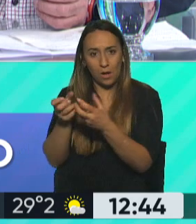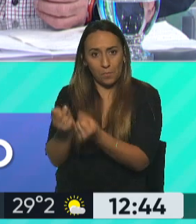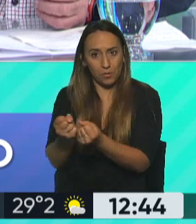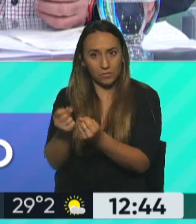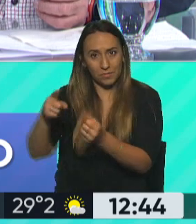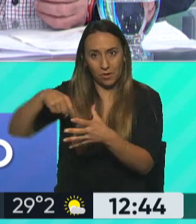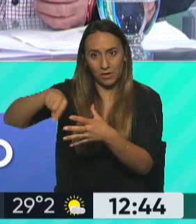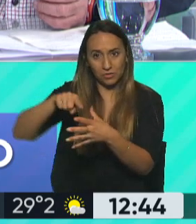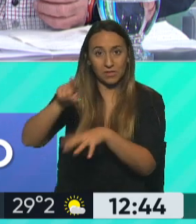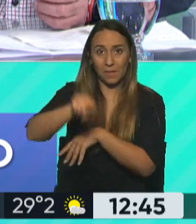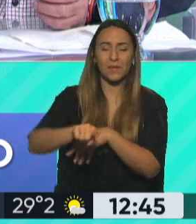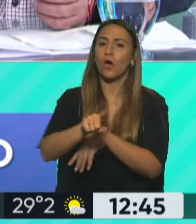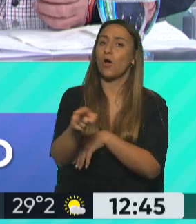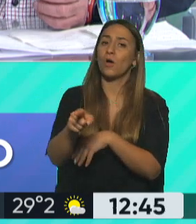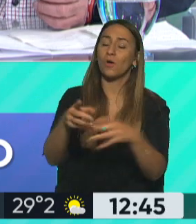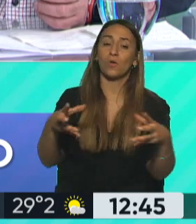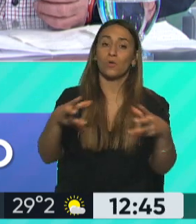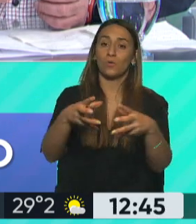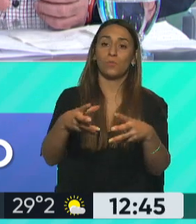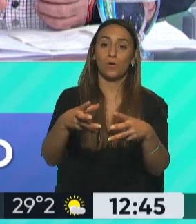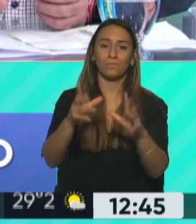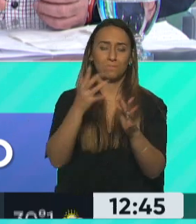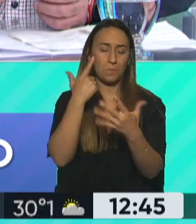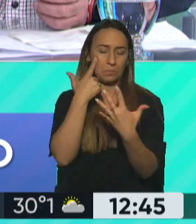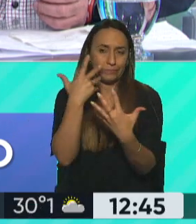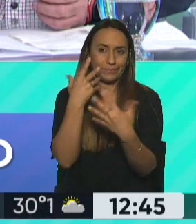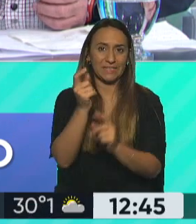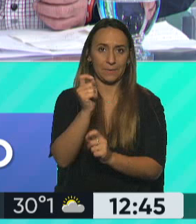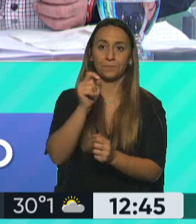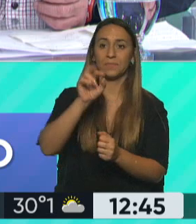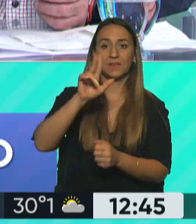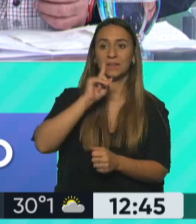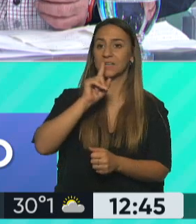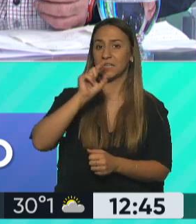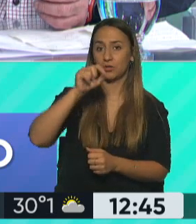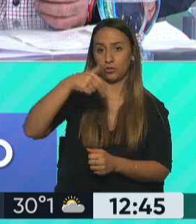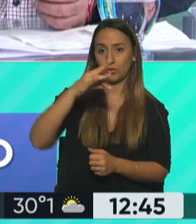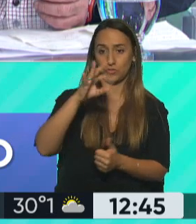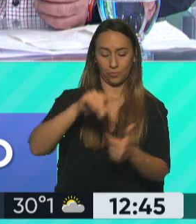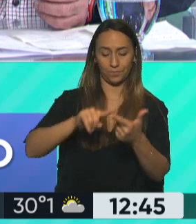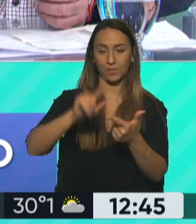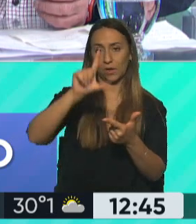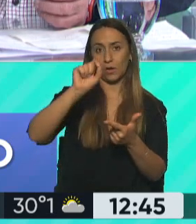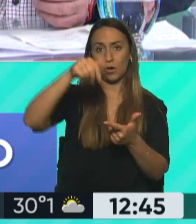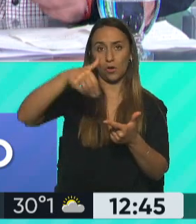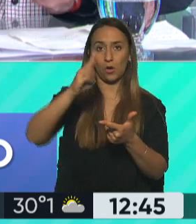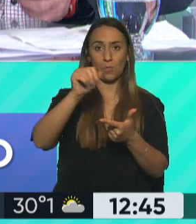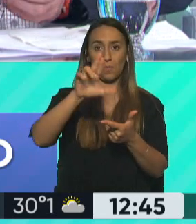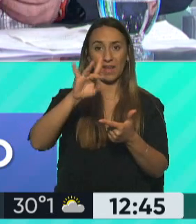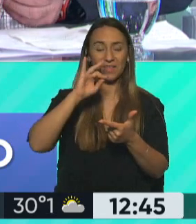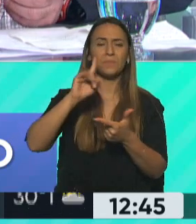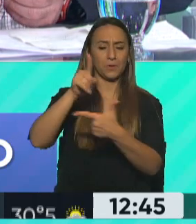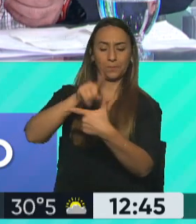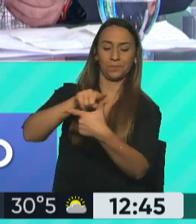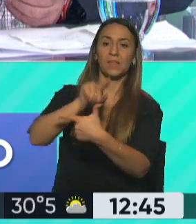visible también ahí en la Cámara de Diputados, que es Cristian Ritondo y Hernán Lombardi, pero principalmente Cristian Ritondo por su